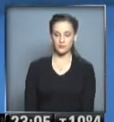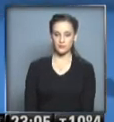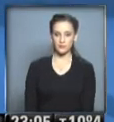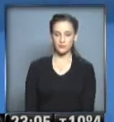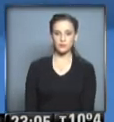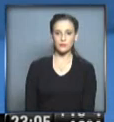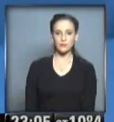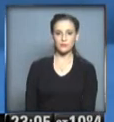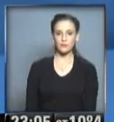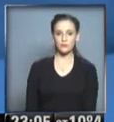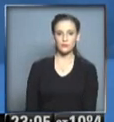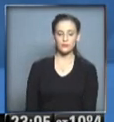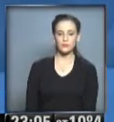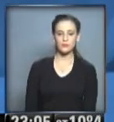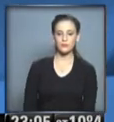y